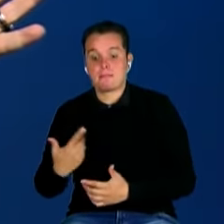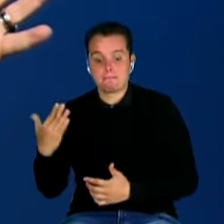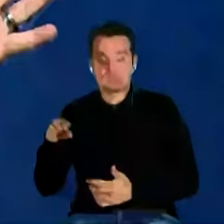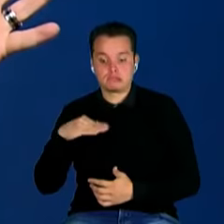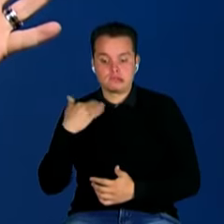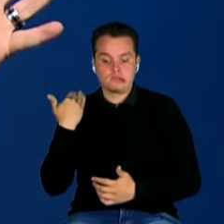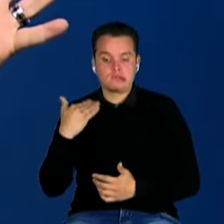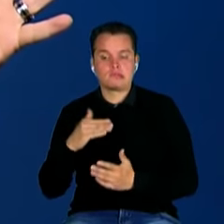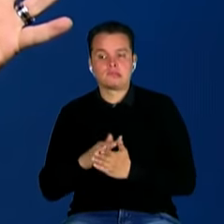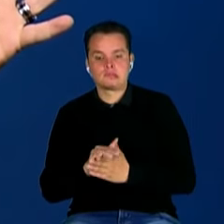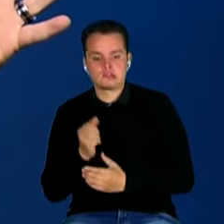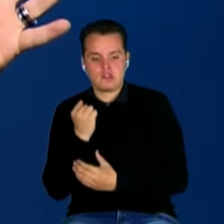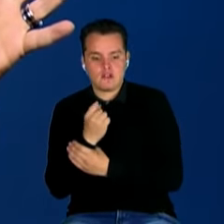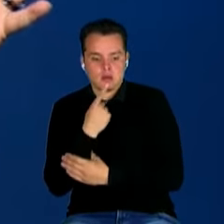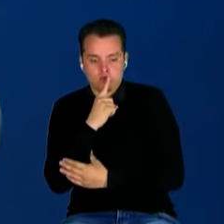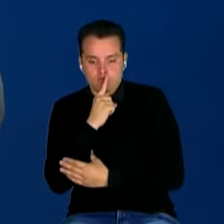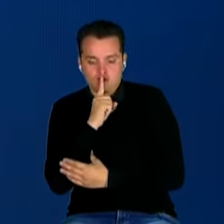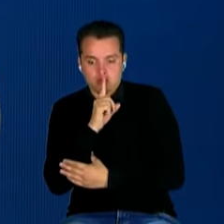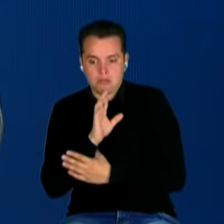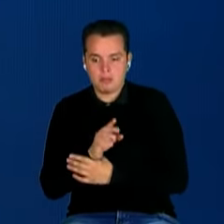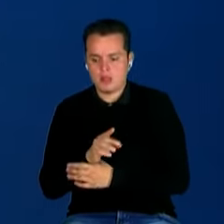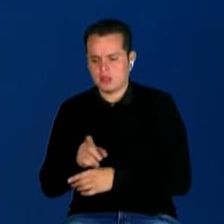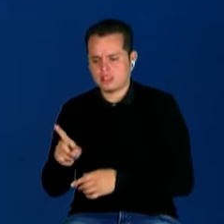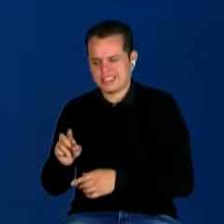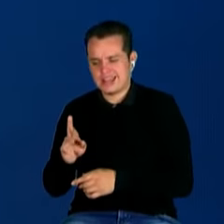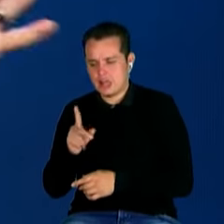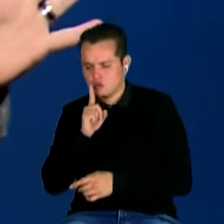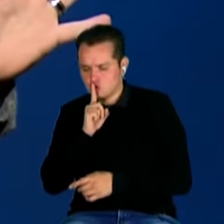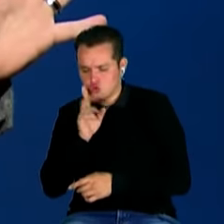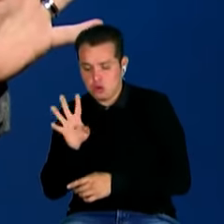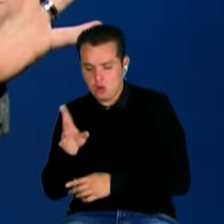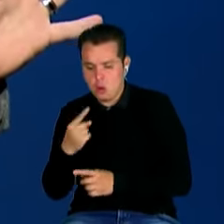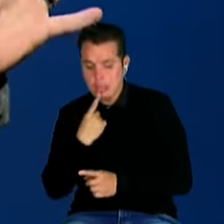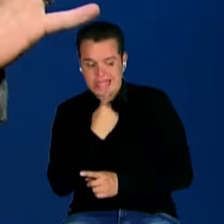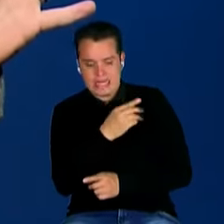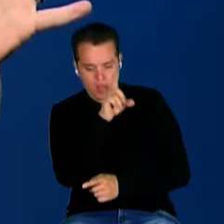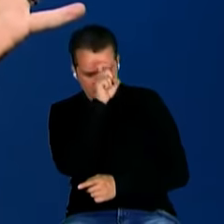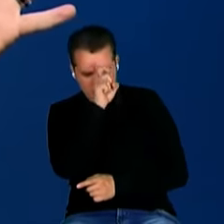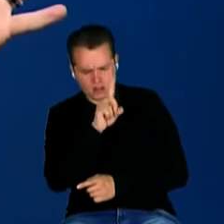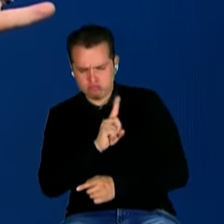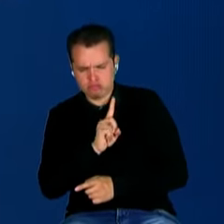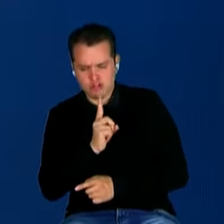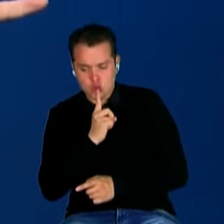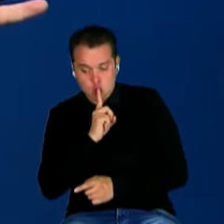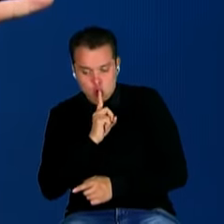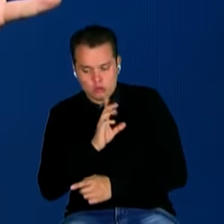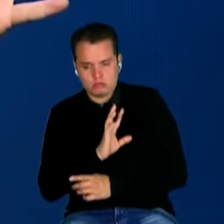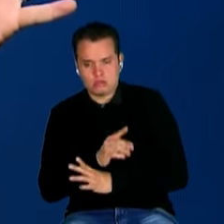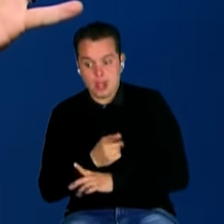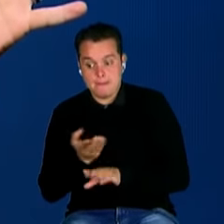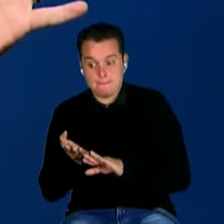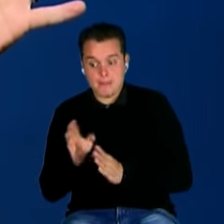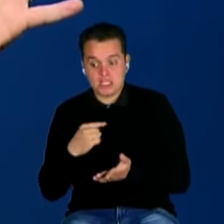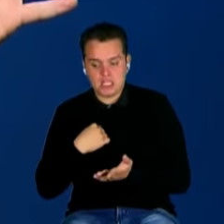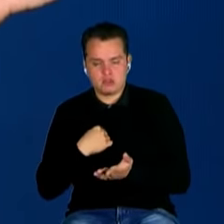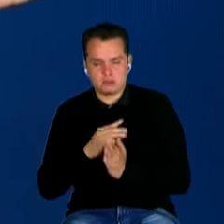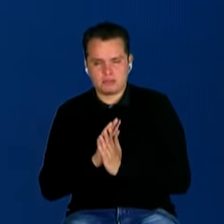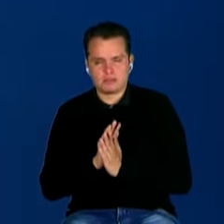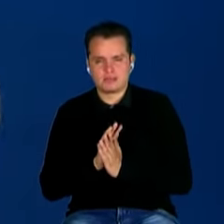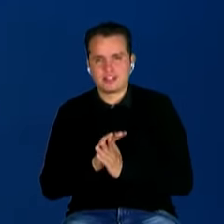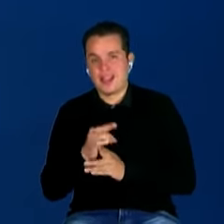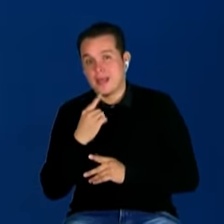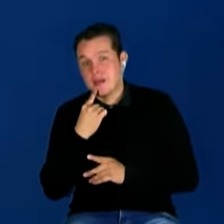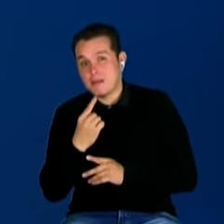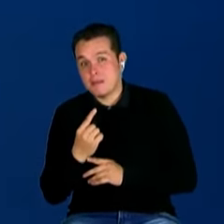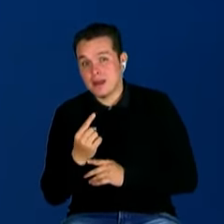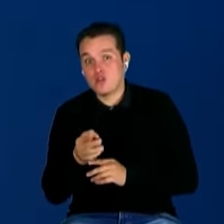matando. Y le dijo a Sara: lléveme en la buena, ya no diga nada, que lo voy a estar matando. Pero